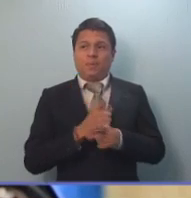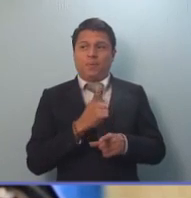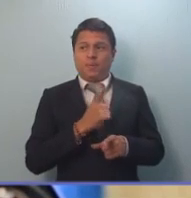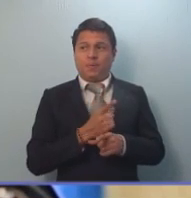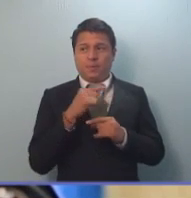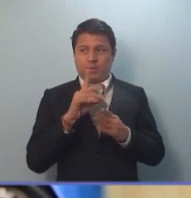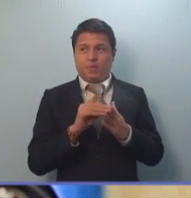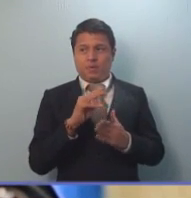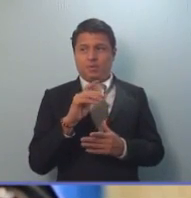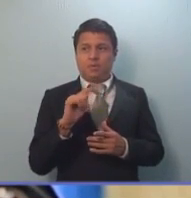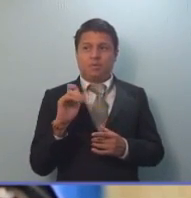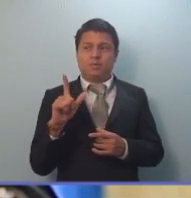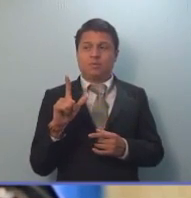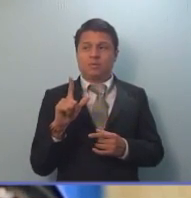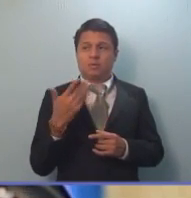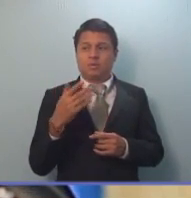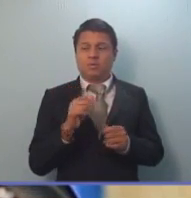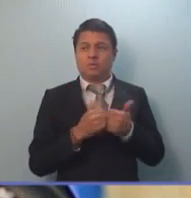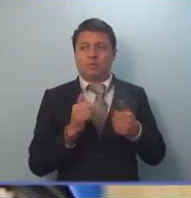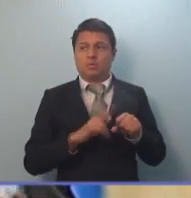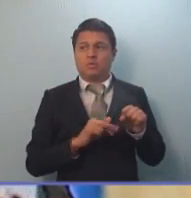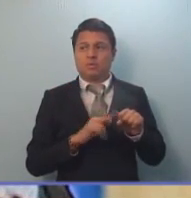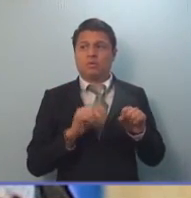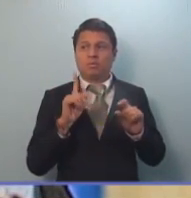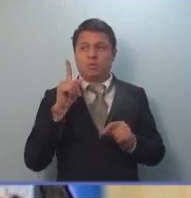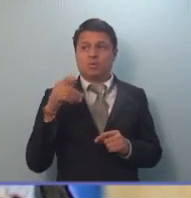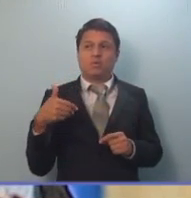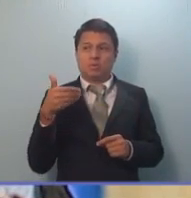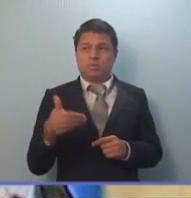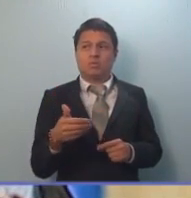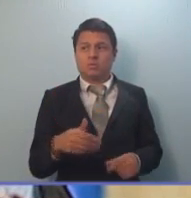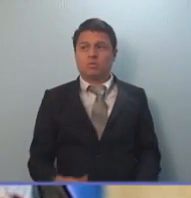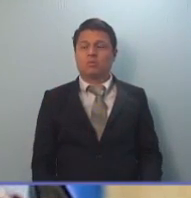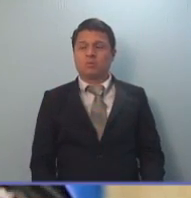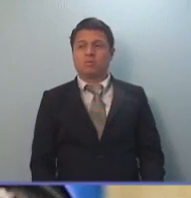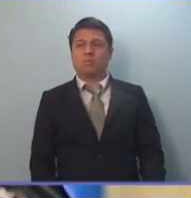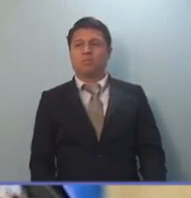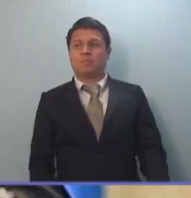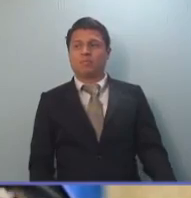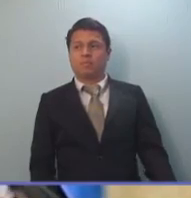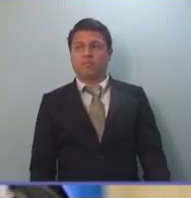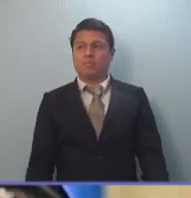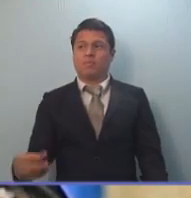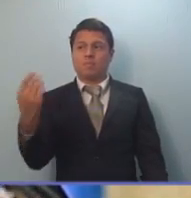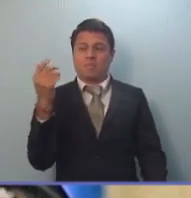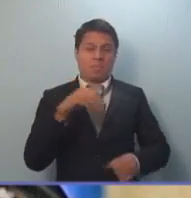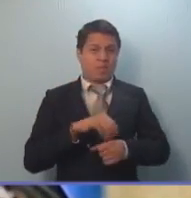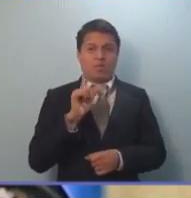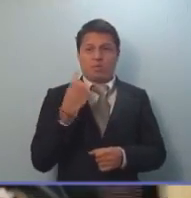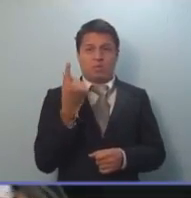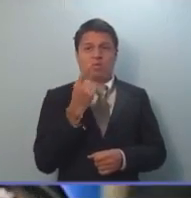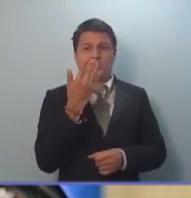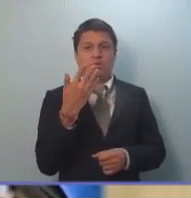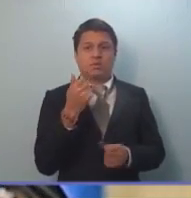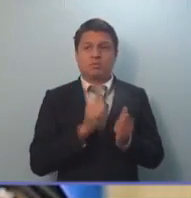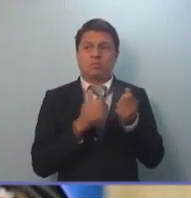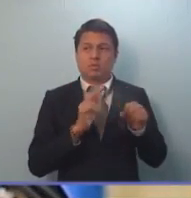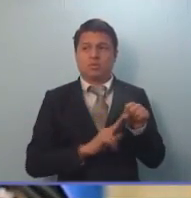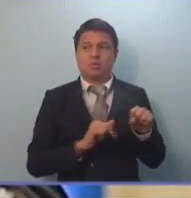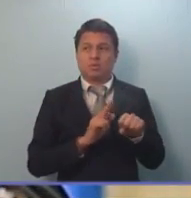del diputado Martel de 15 millones de dólares, pero al año. El ahorro no solo son 15 millones de